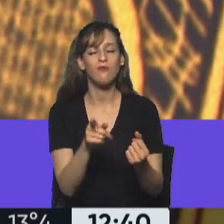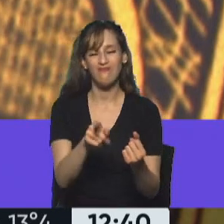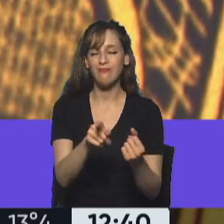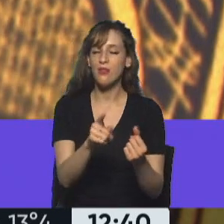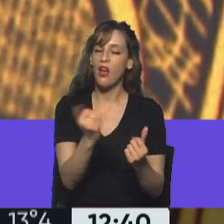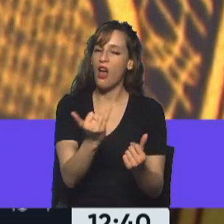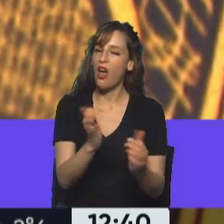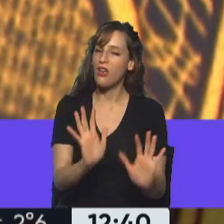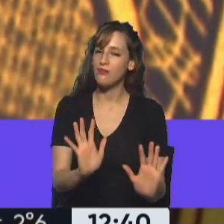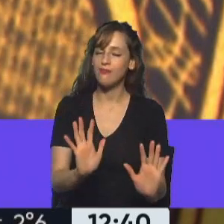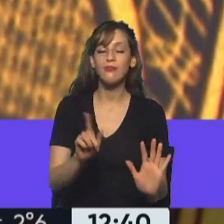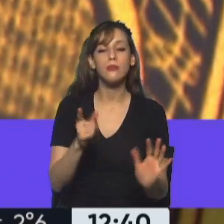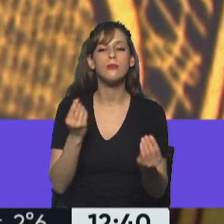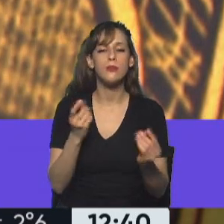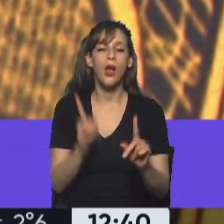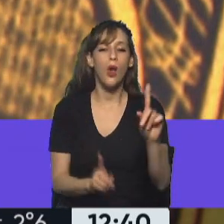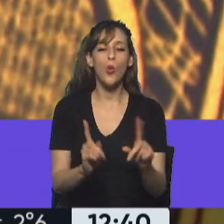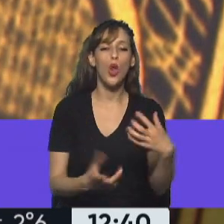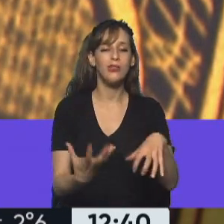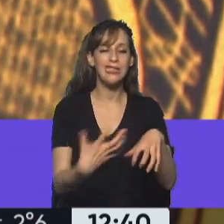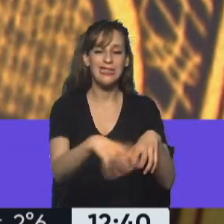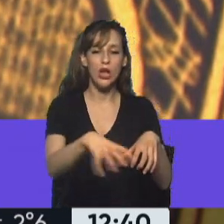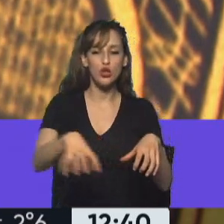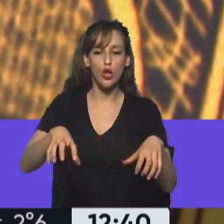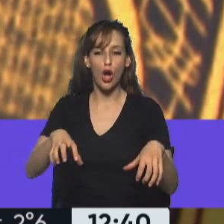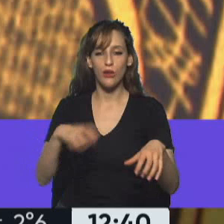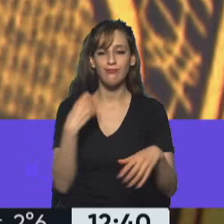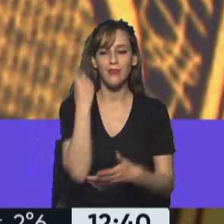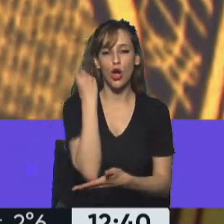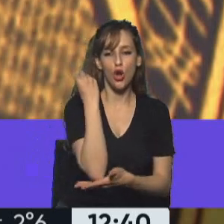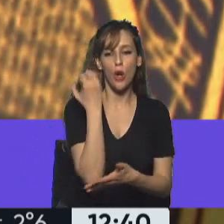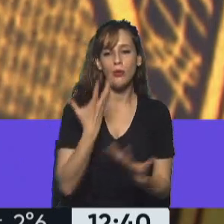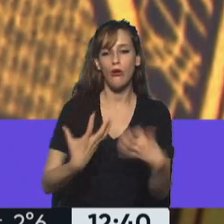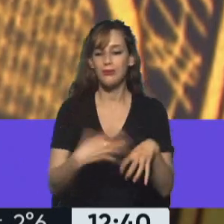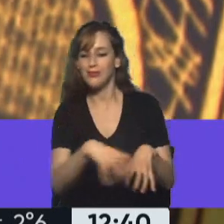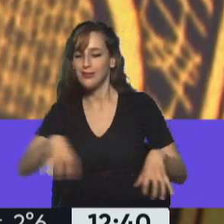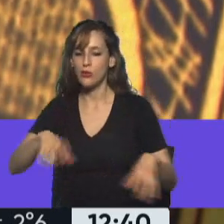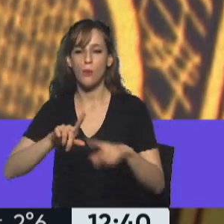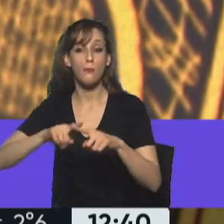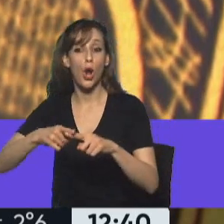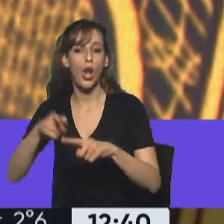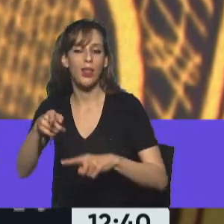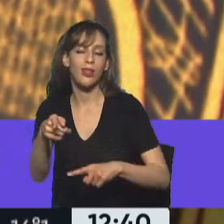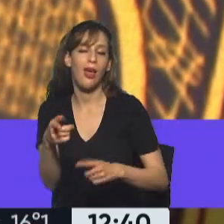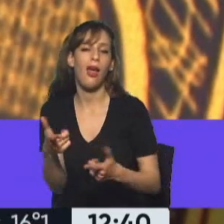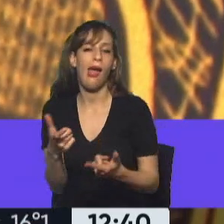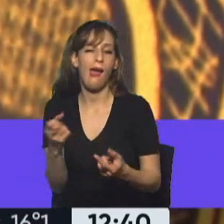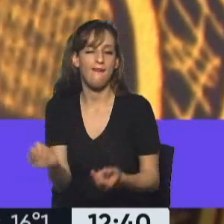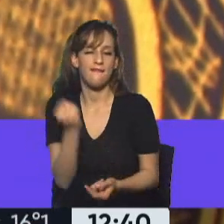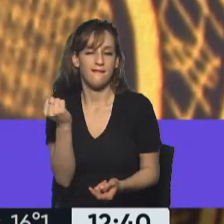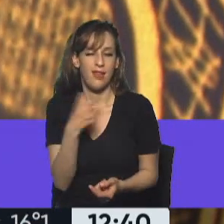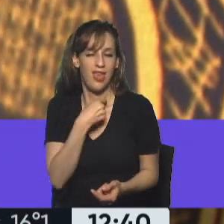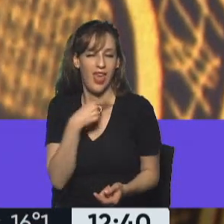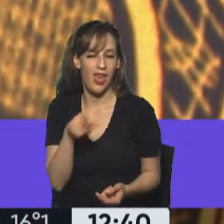concreta hay sectores del poder económico hay también sectores de la política que sabemos que están interesados en que en que